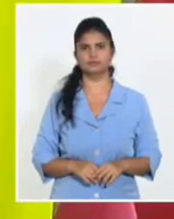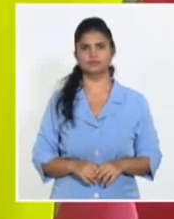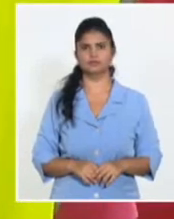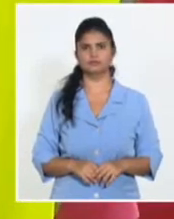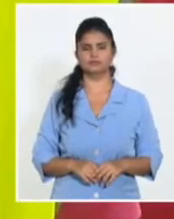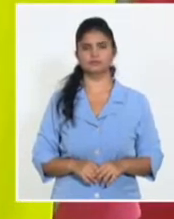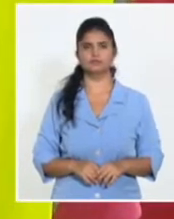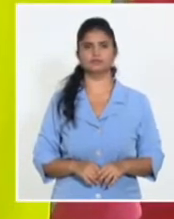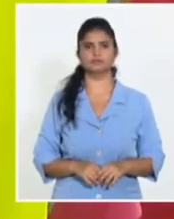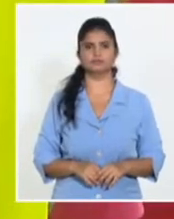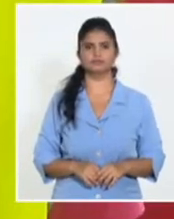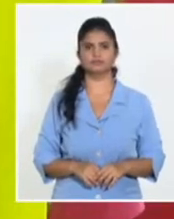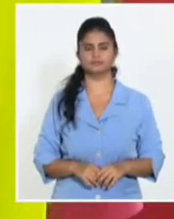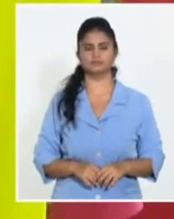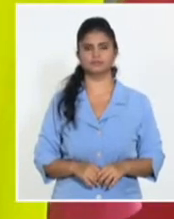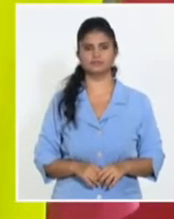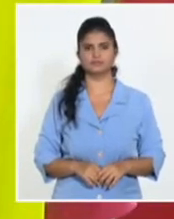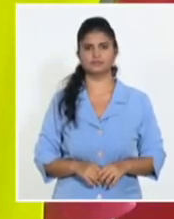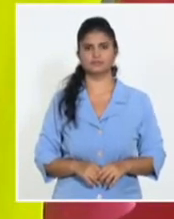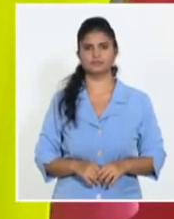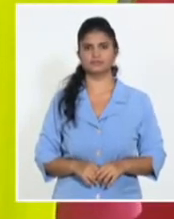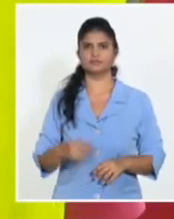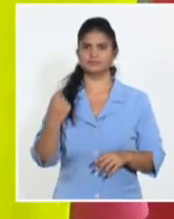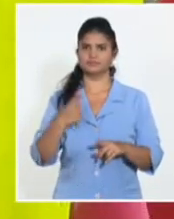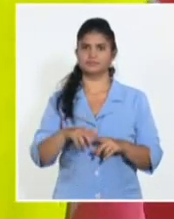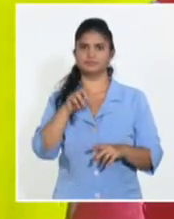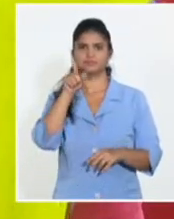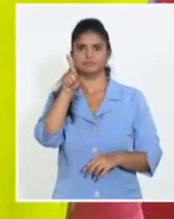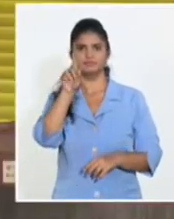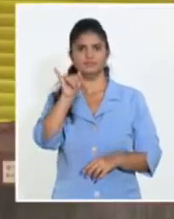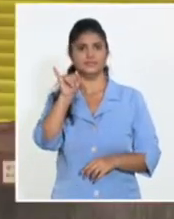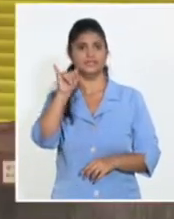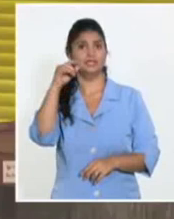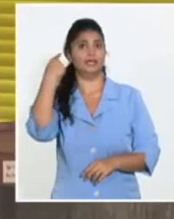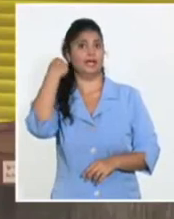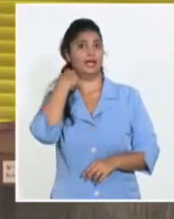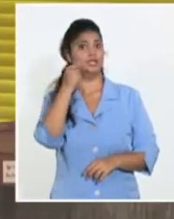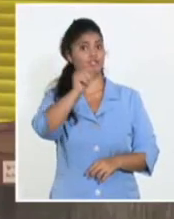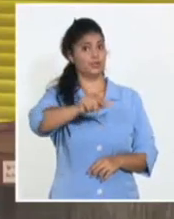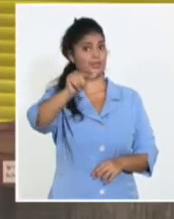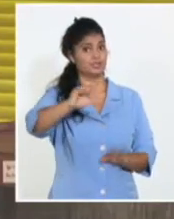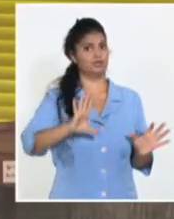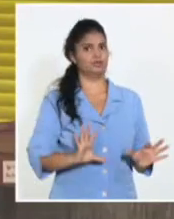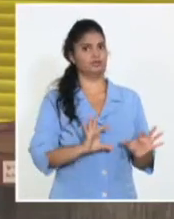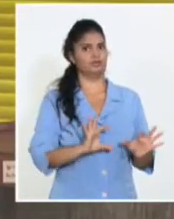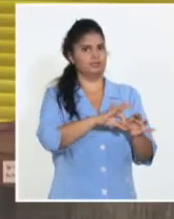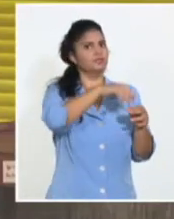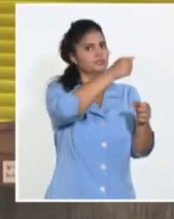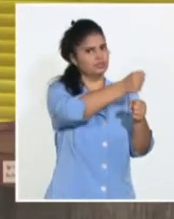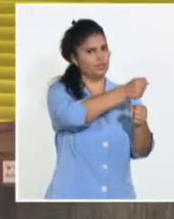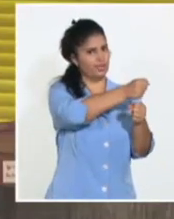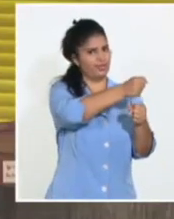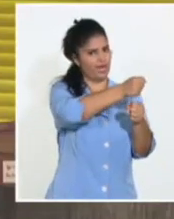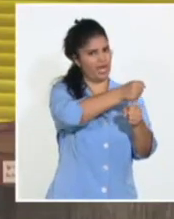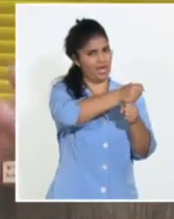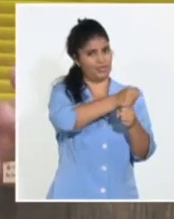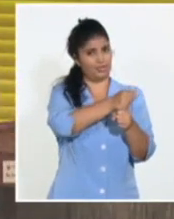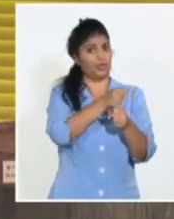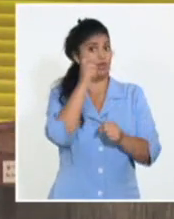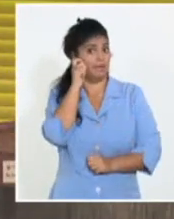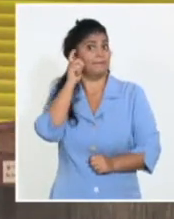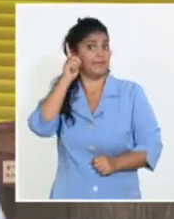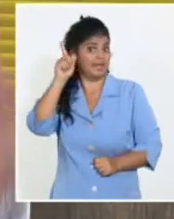que lleva con nosotros 16 años, está en fase de preparación. Esperemos que en algún tiempo, cuando decida el